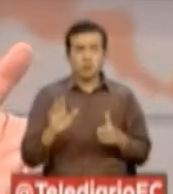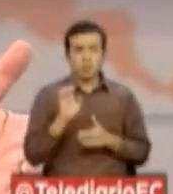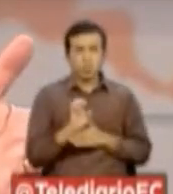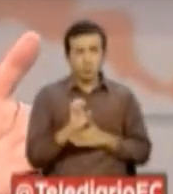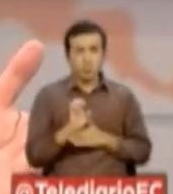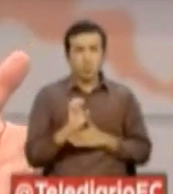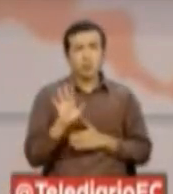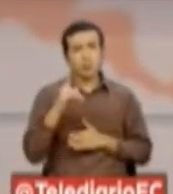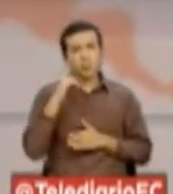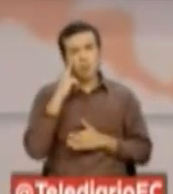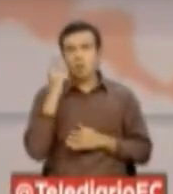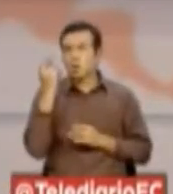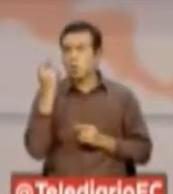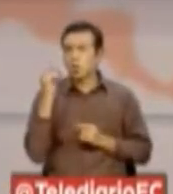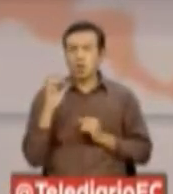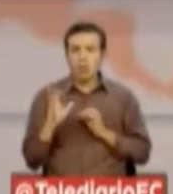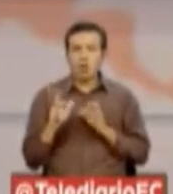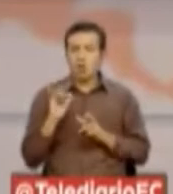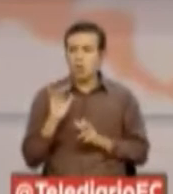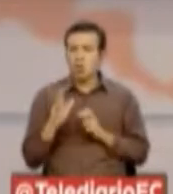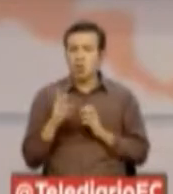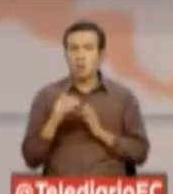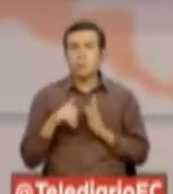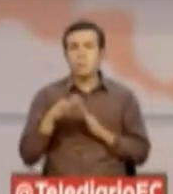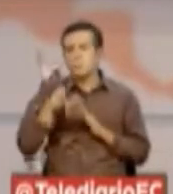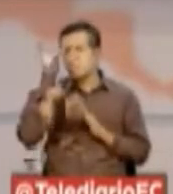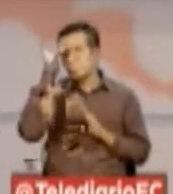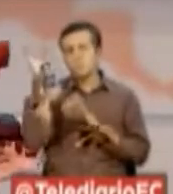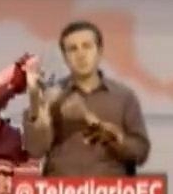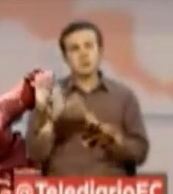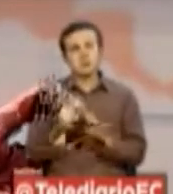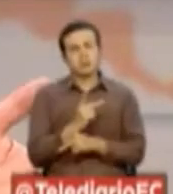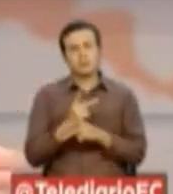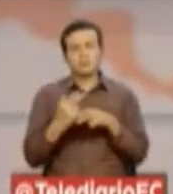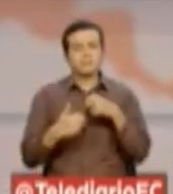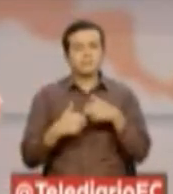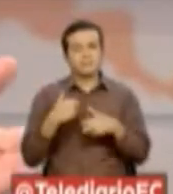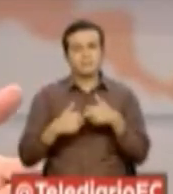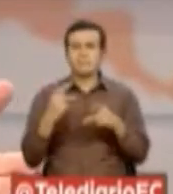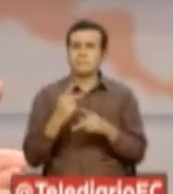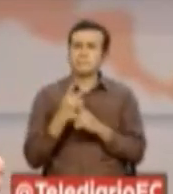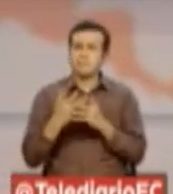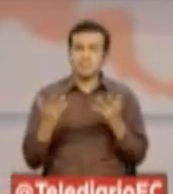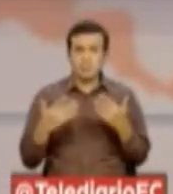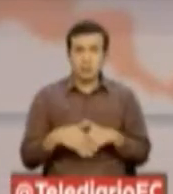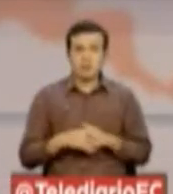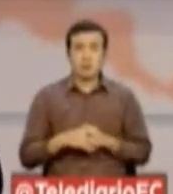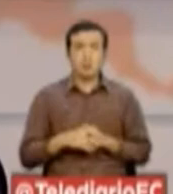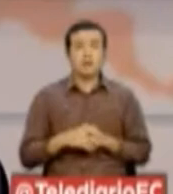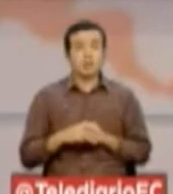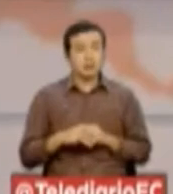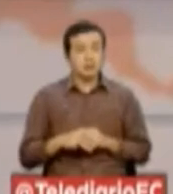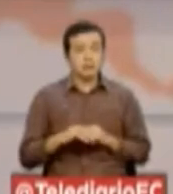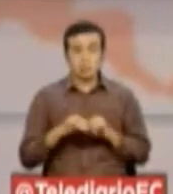decimos y terminados más endeudados que nunca que project es eso es una barbaridad entonces todavía no podemos dar